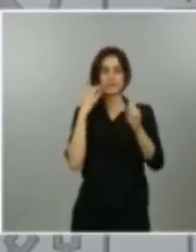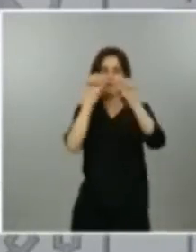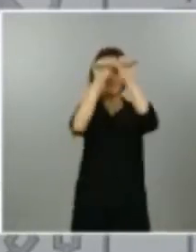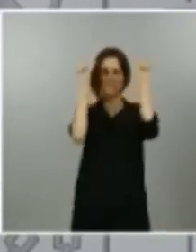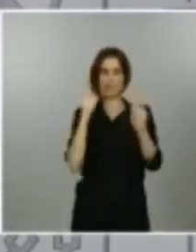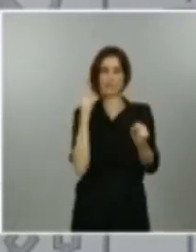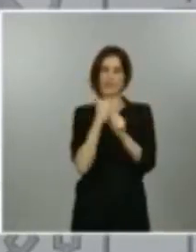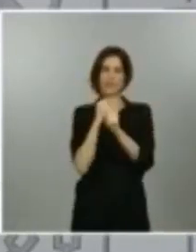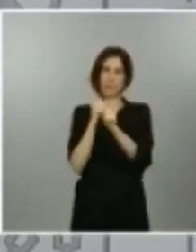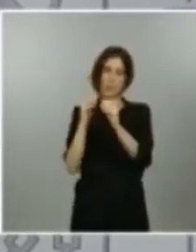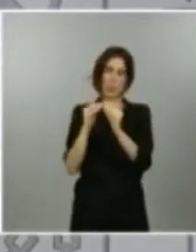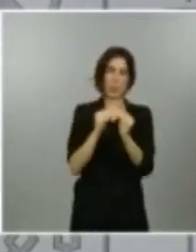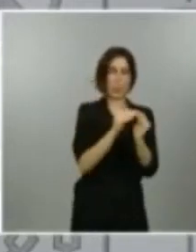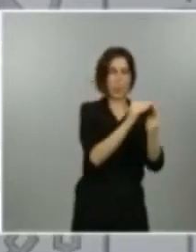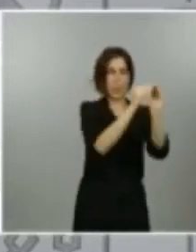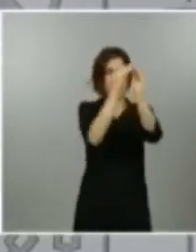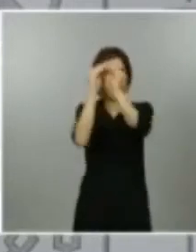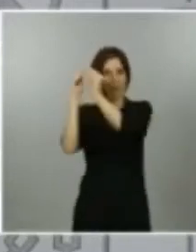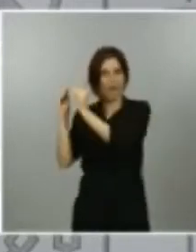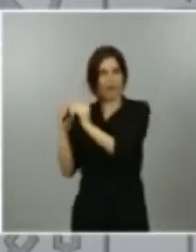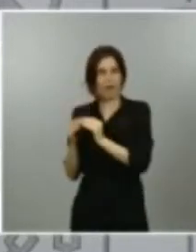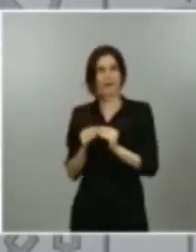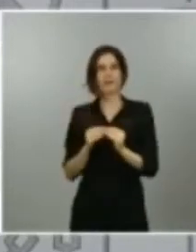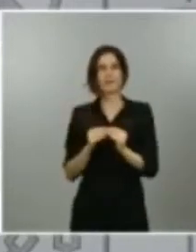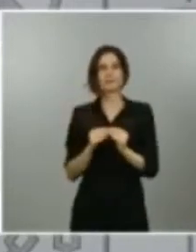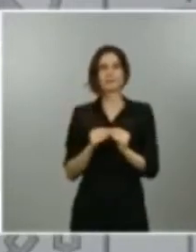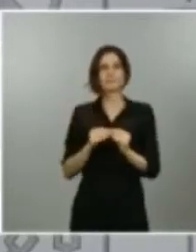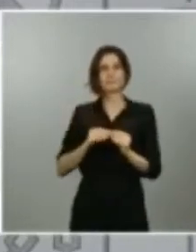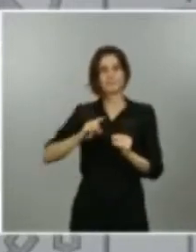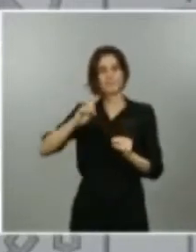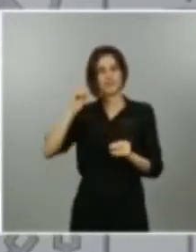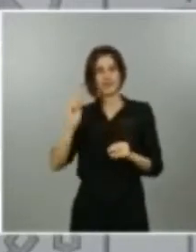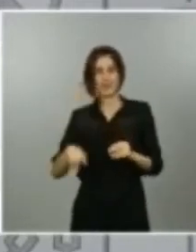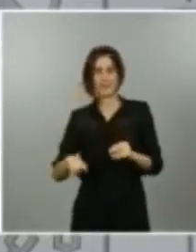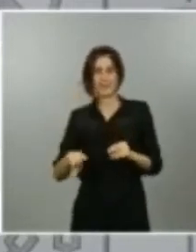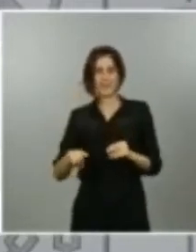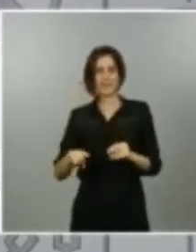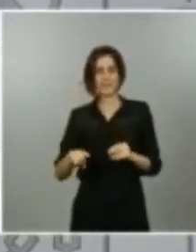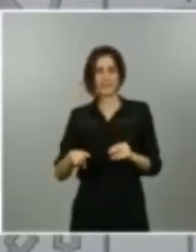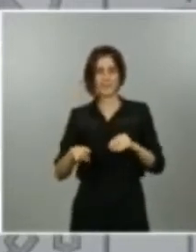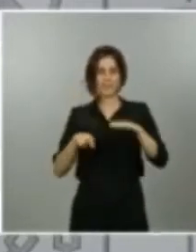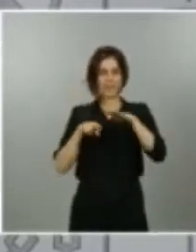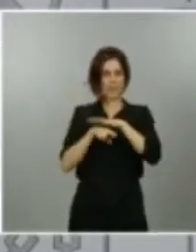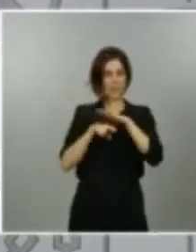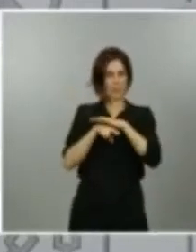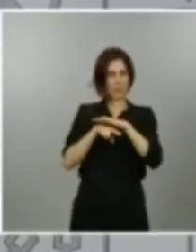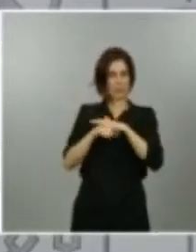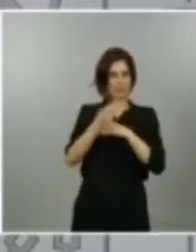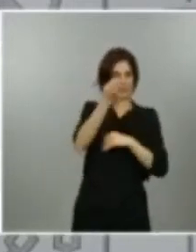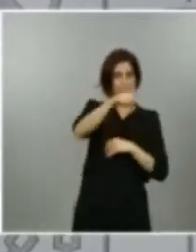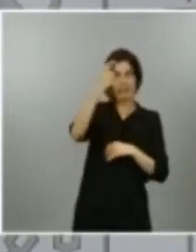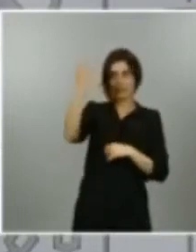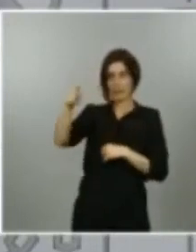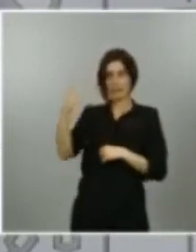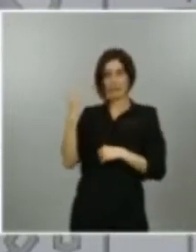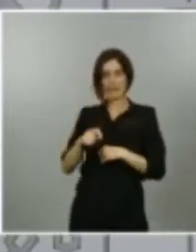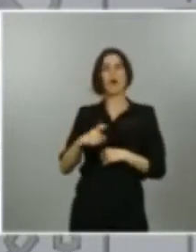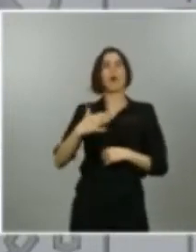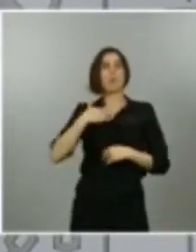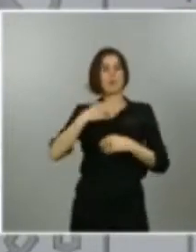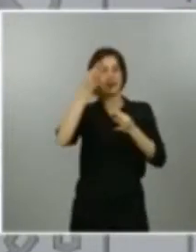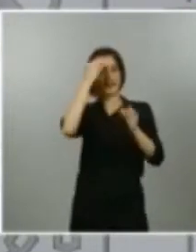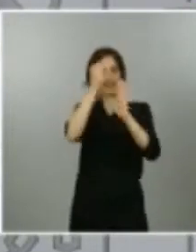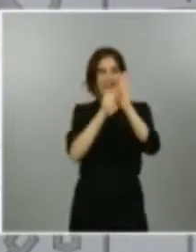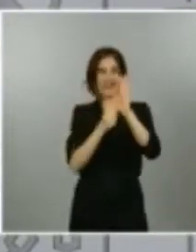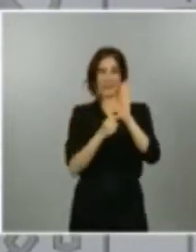que apoyan de una forma más o menos similar quizás se pueda establecer unos criterios homogéneos mientras tanto es demasiado complicado